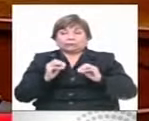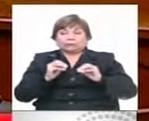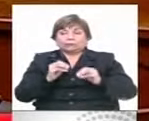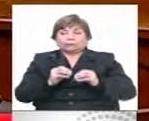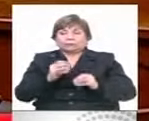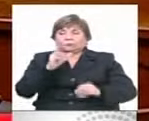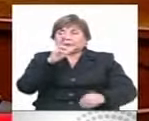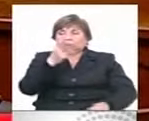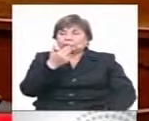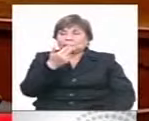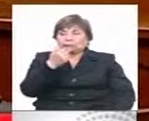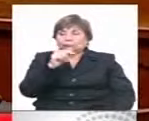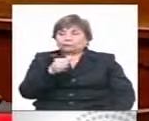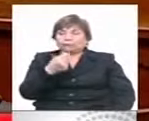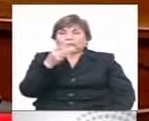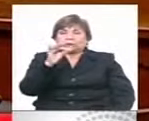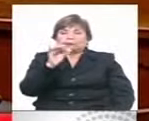de